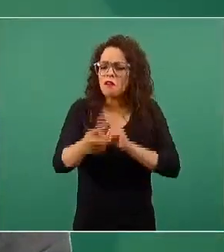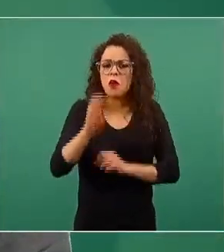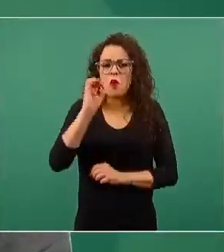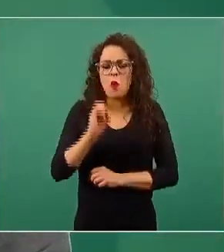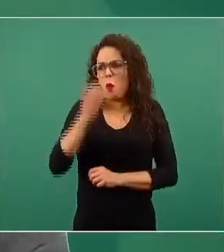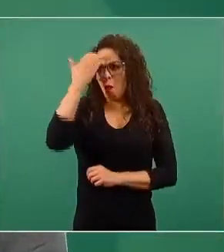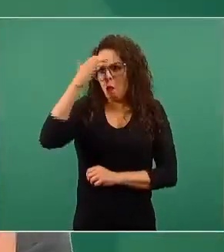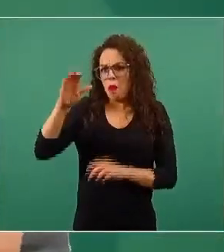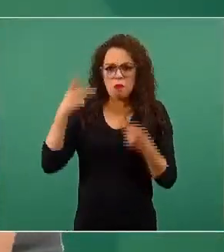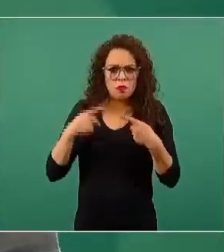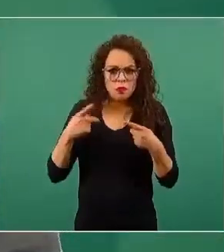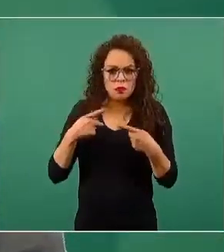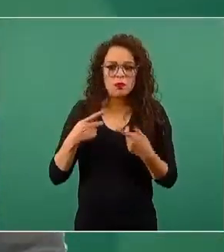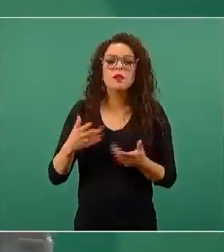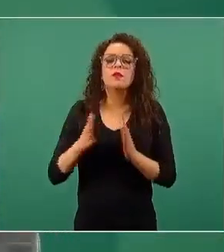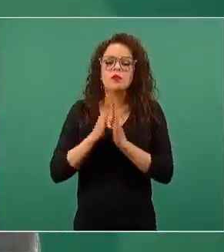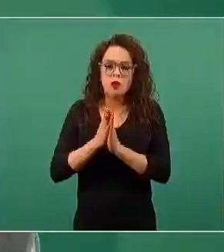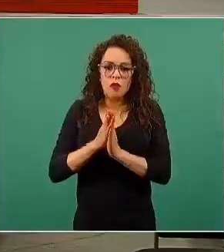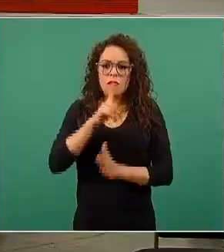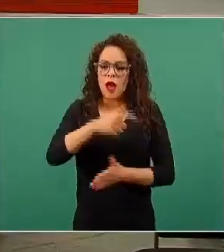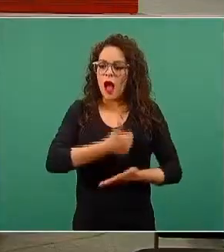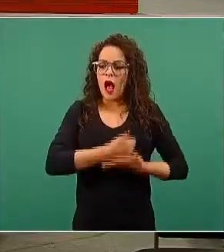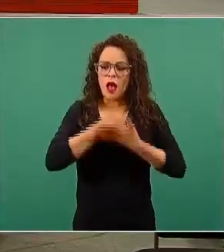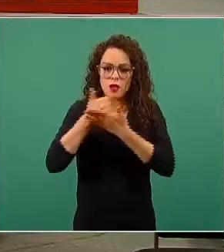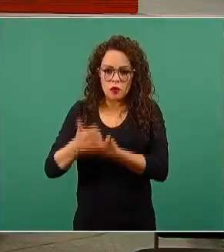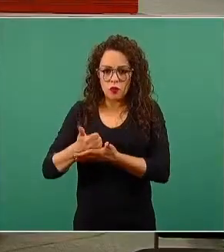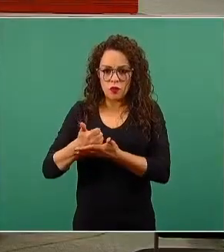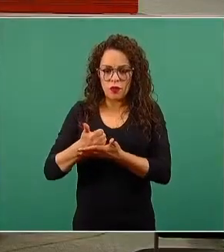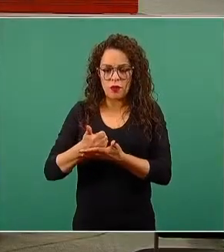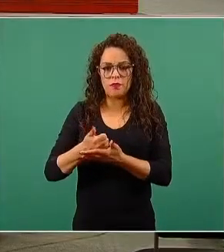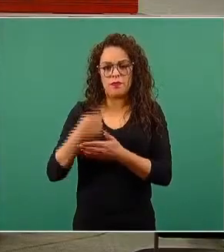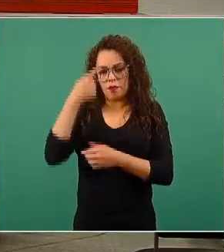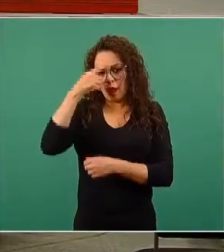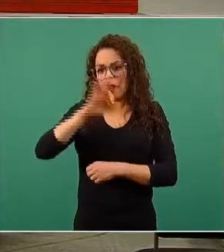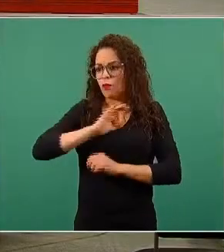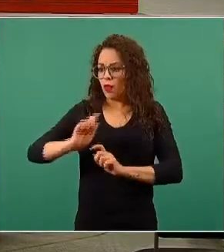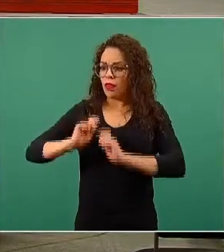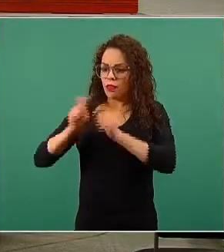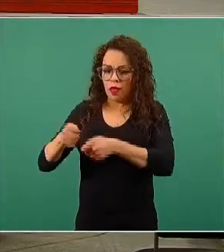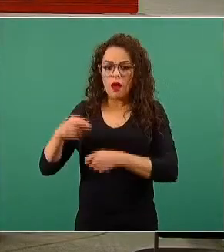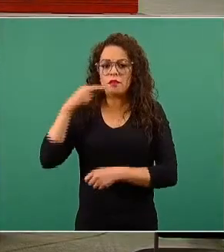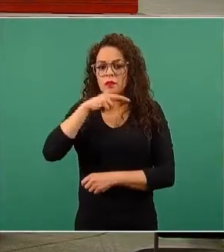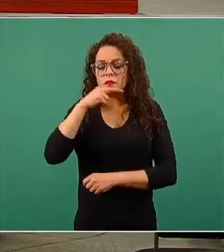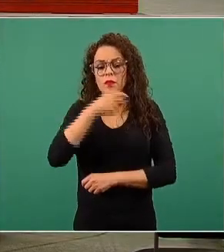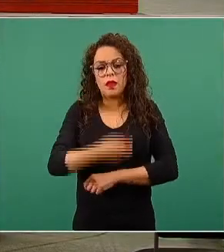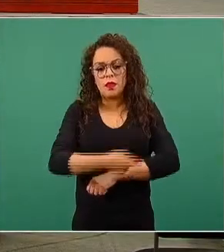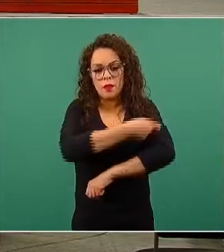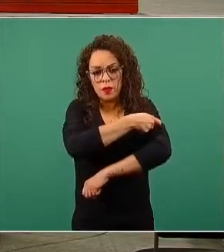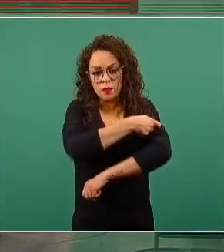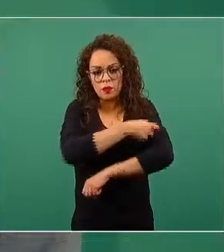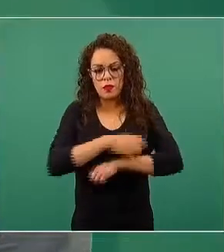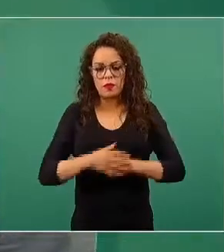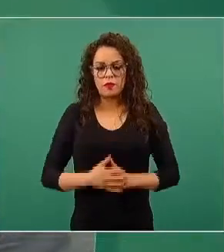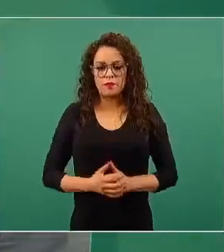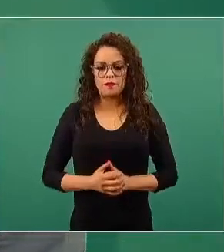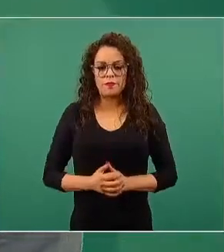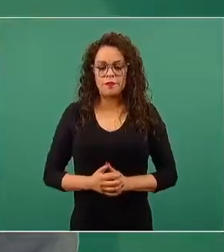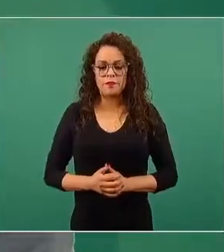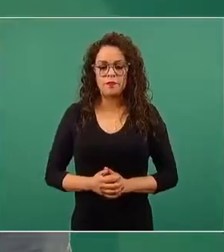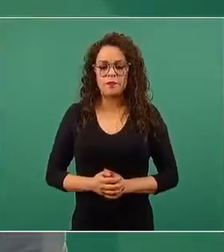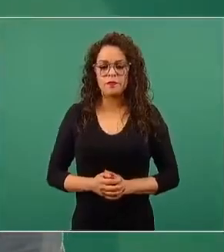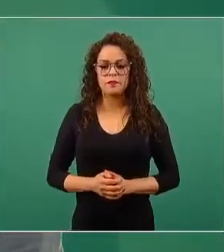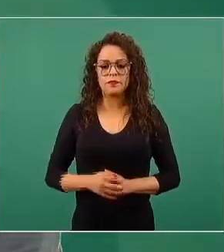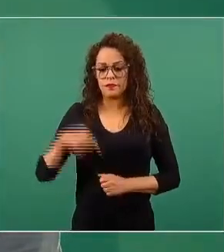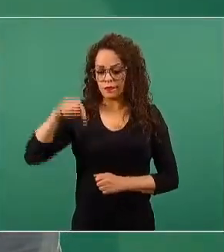persona desconocida, ayude a que esa persona tenga acceso pronto a que sea vacunada. Los números